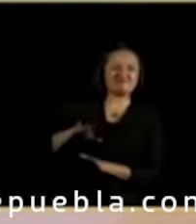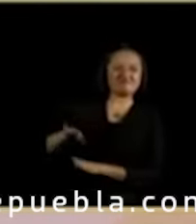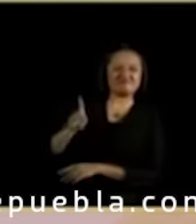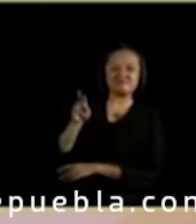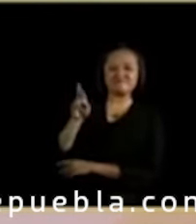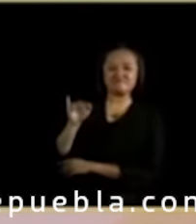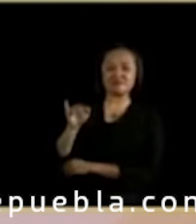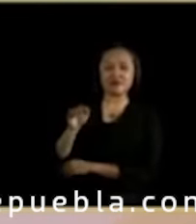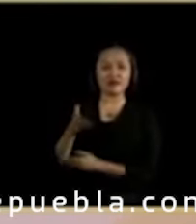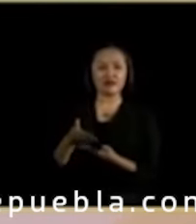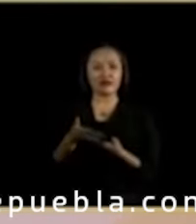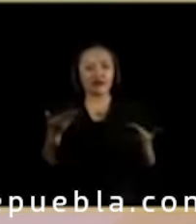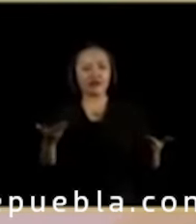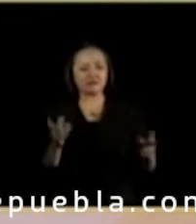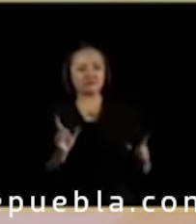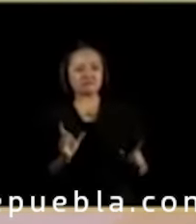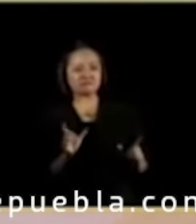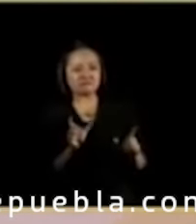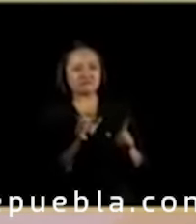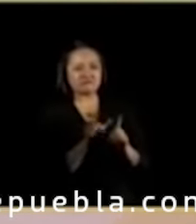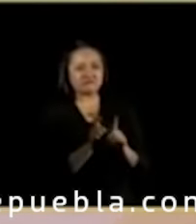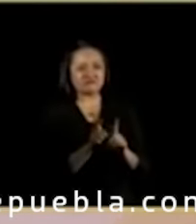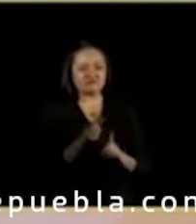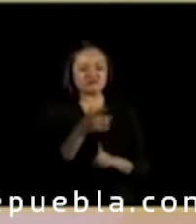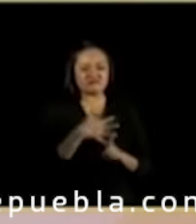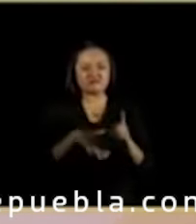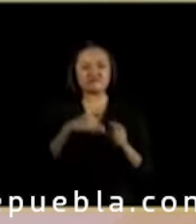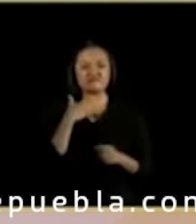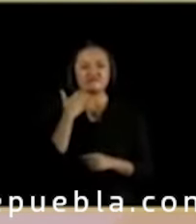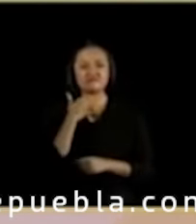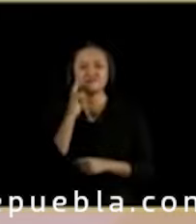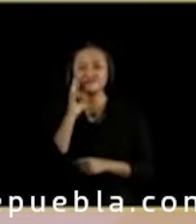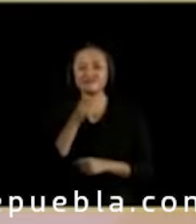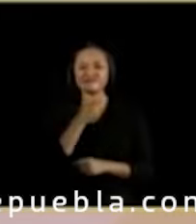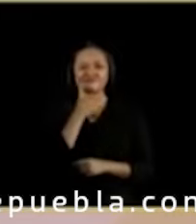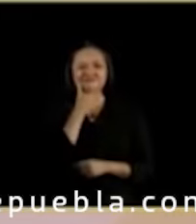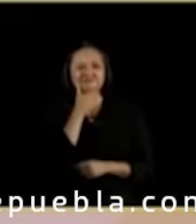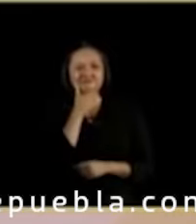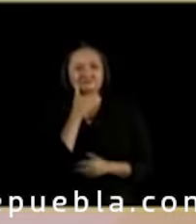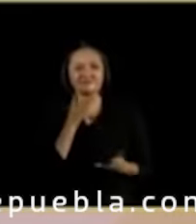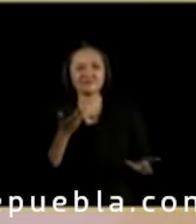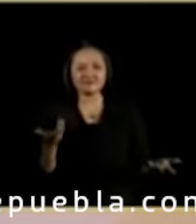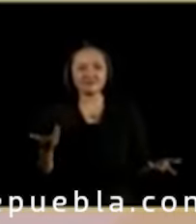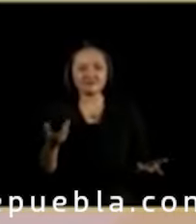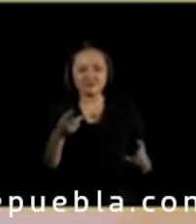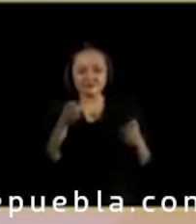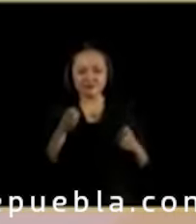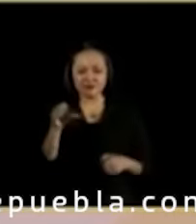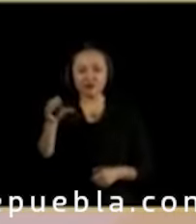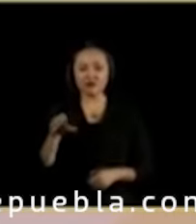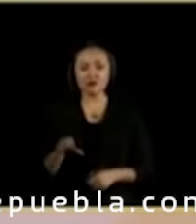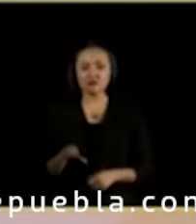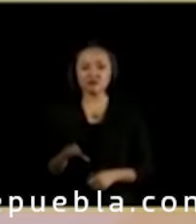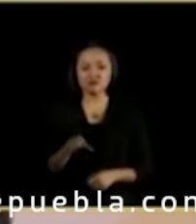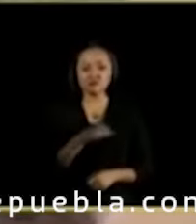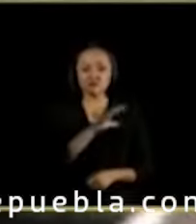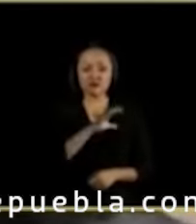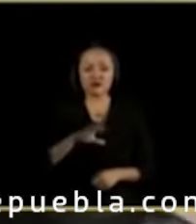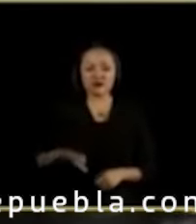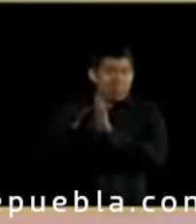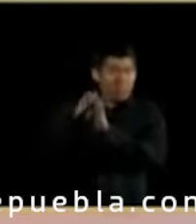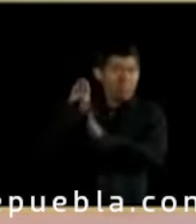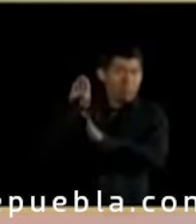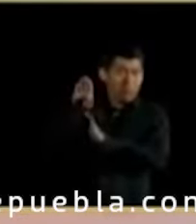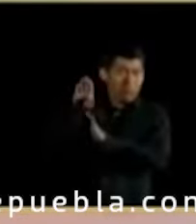el candidato de la mafia del poder. Estás muy sonriente. Así deberías de estar hoy, que eres candidato del